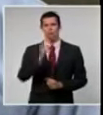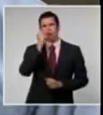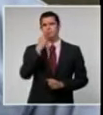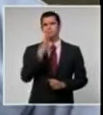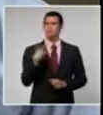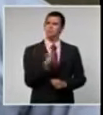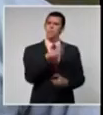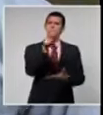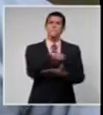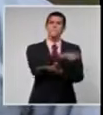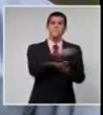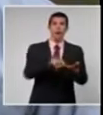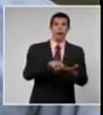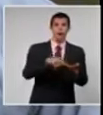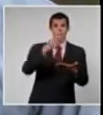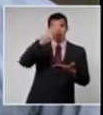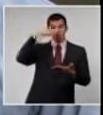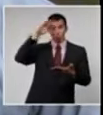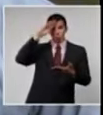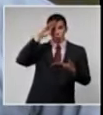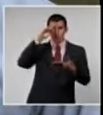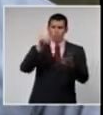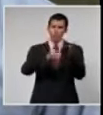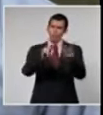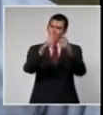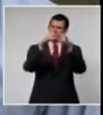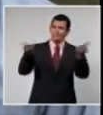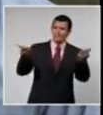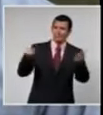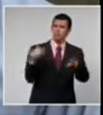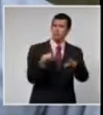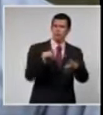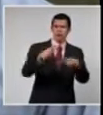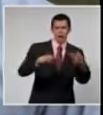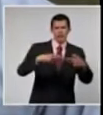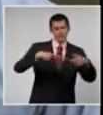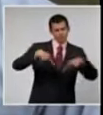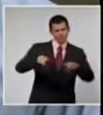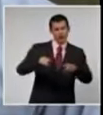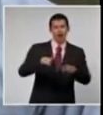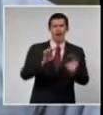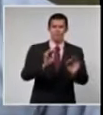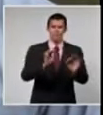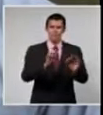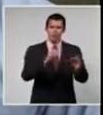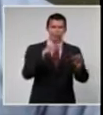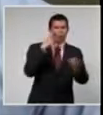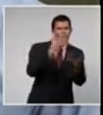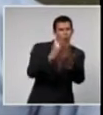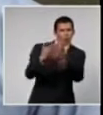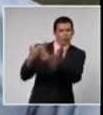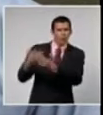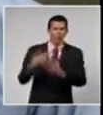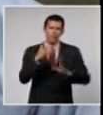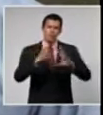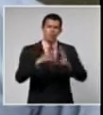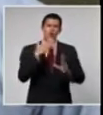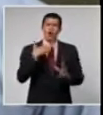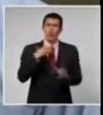país. Esto nos va a dar como resultado que nuestro sistema empresarial sea un poco más eficiente en el consumo de los productos energéticos que están demandados